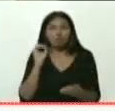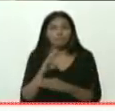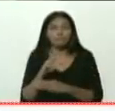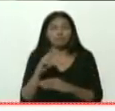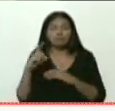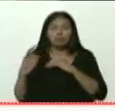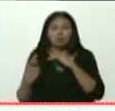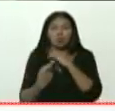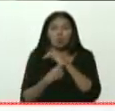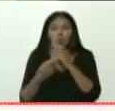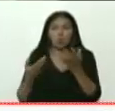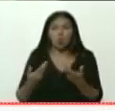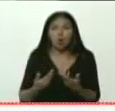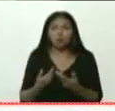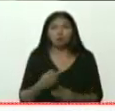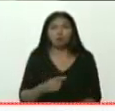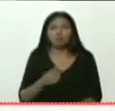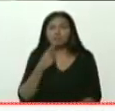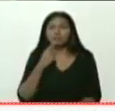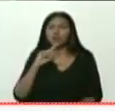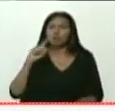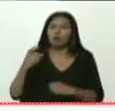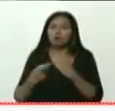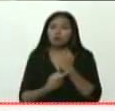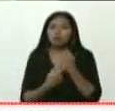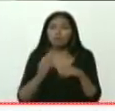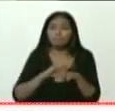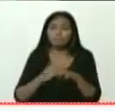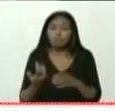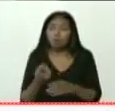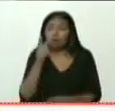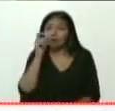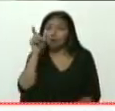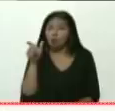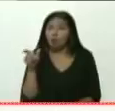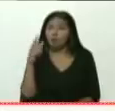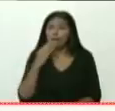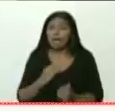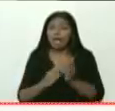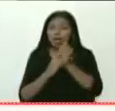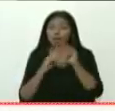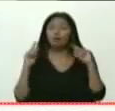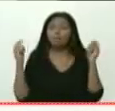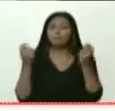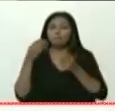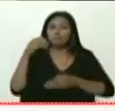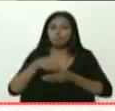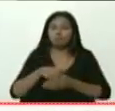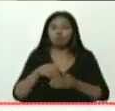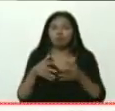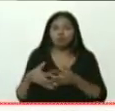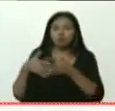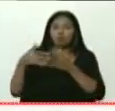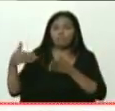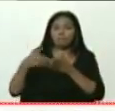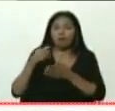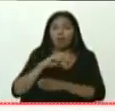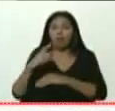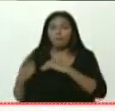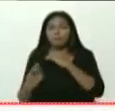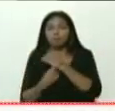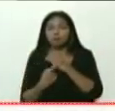Guaidó. Y digo Guaidó porque Guaidó fue el jefe que impuso Estados Unidos a la oposición